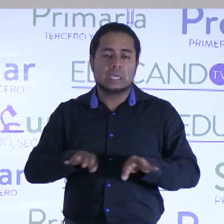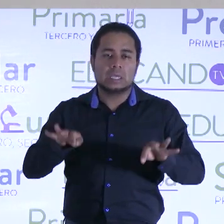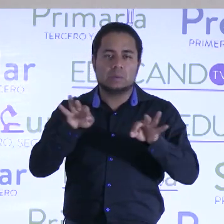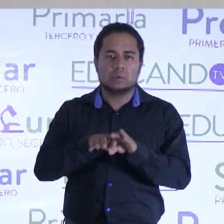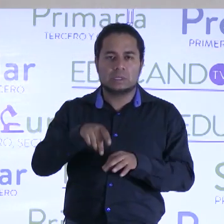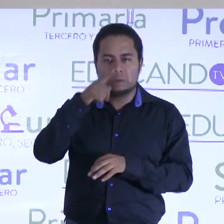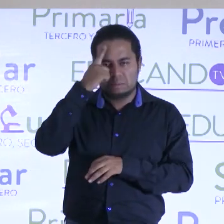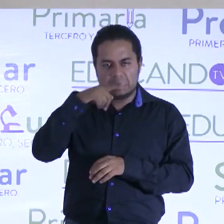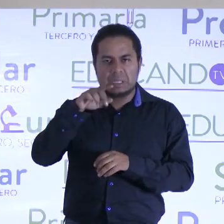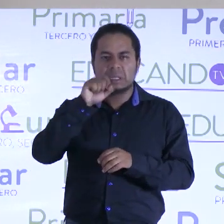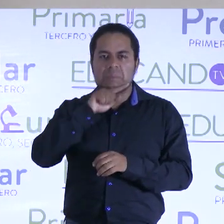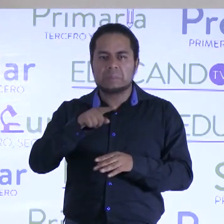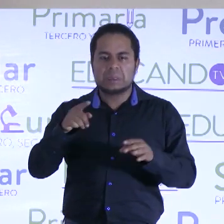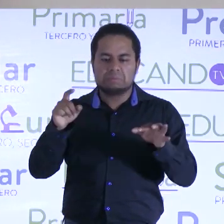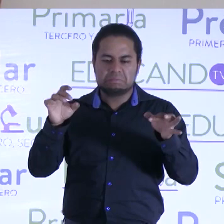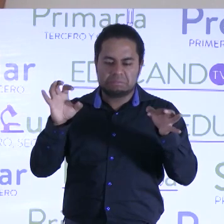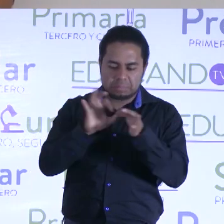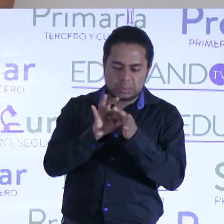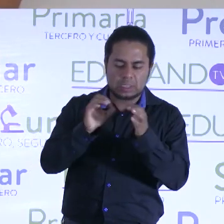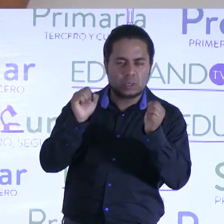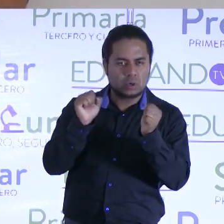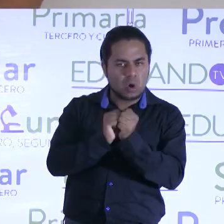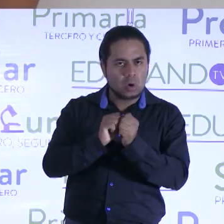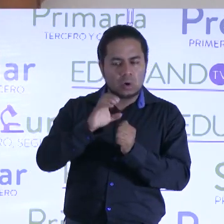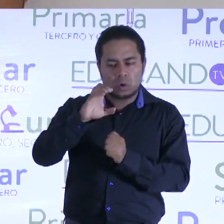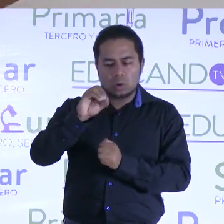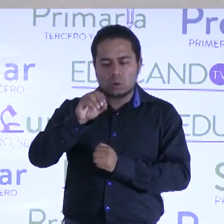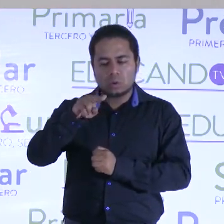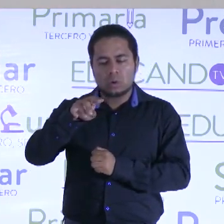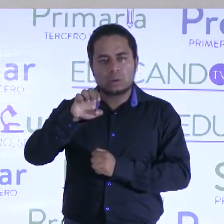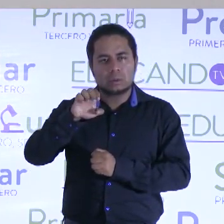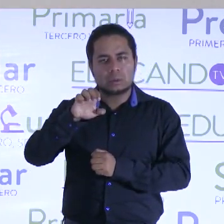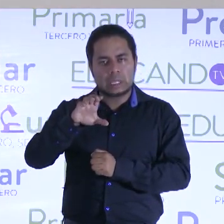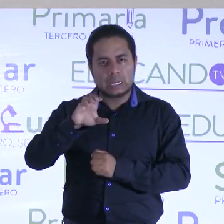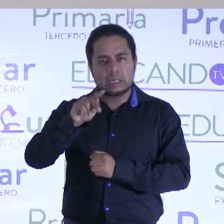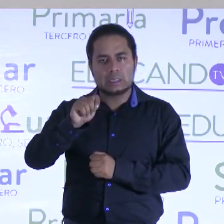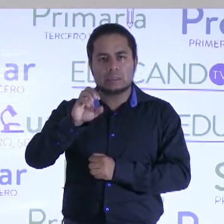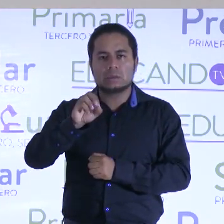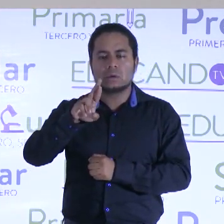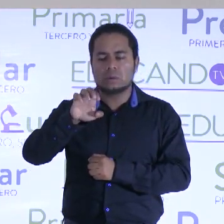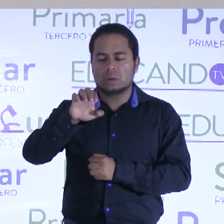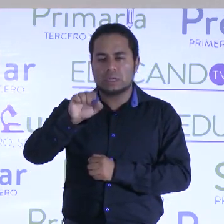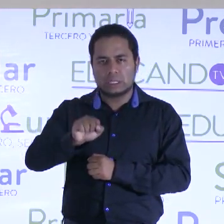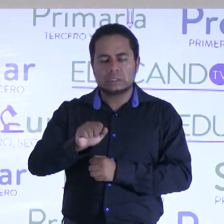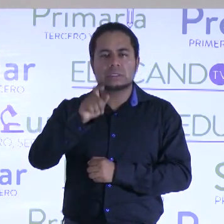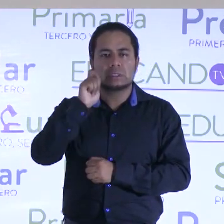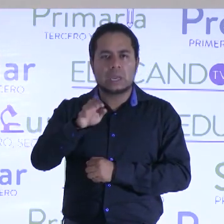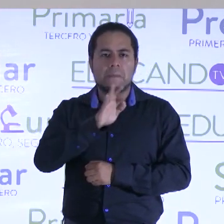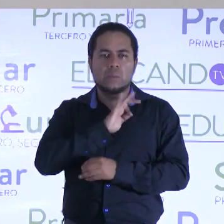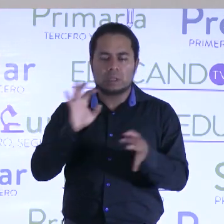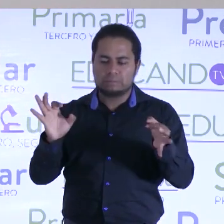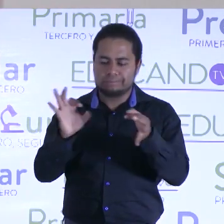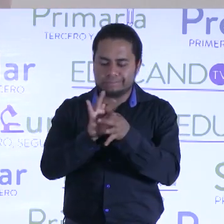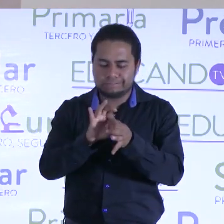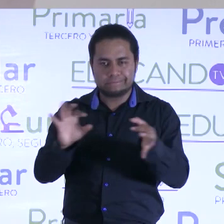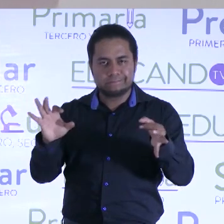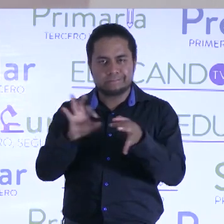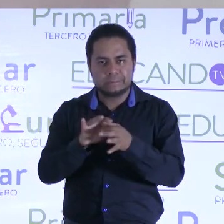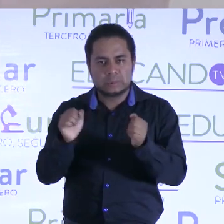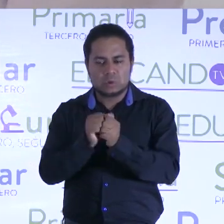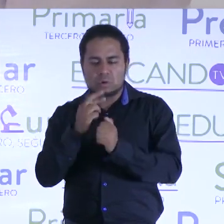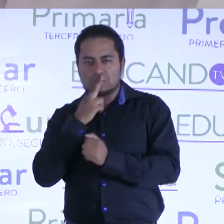los conectores. Los conectores nos van a permitir unir